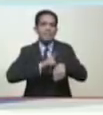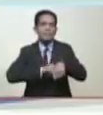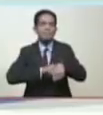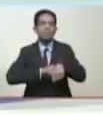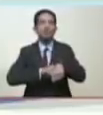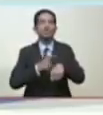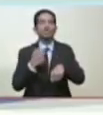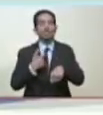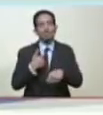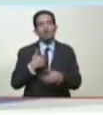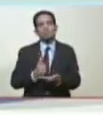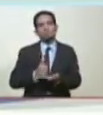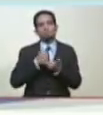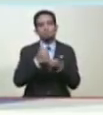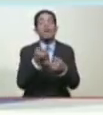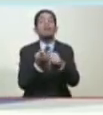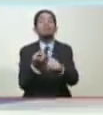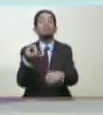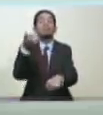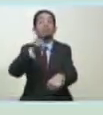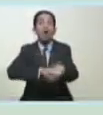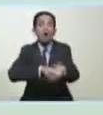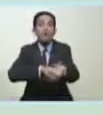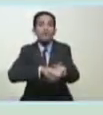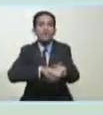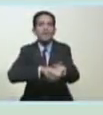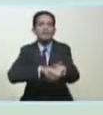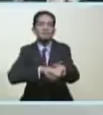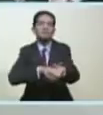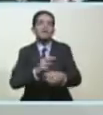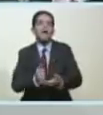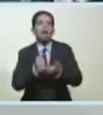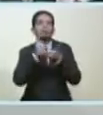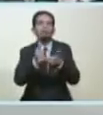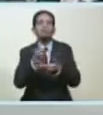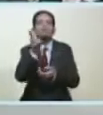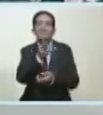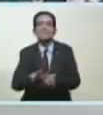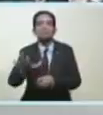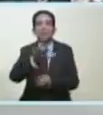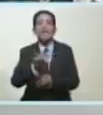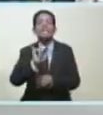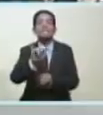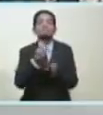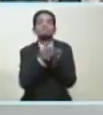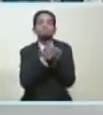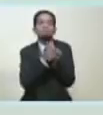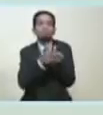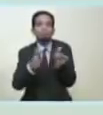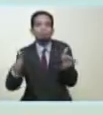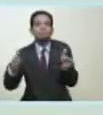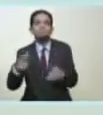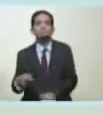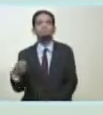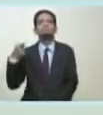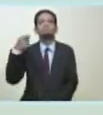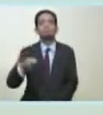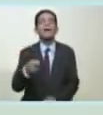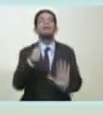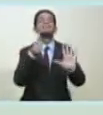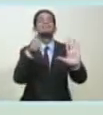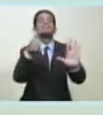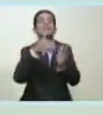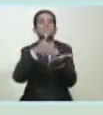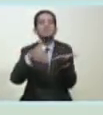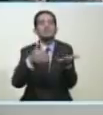doble y el triple lo que estamos protegiendo los Hogares de la Patria. Y llevarlo a 6 millones. Adelanto este anuncio. Se